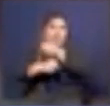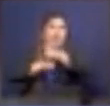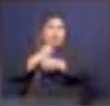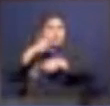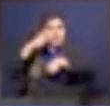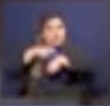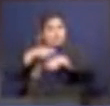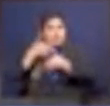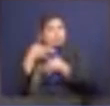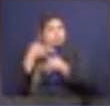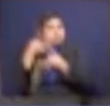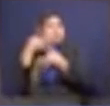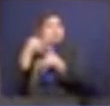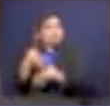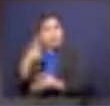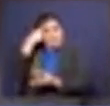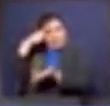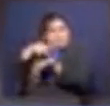periodo de gracia,